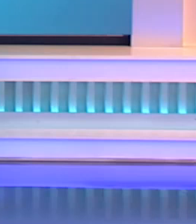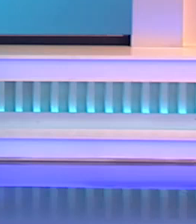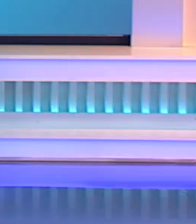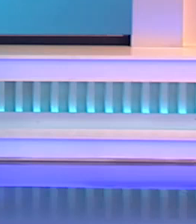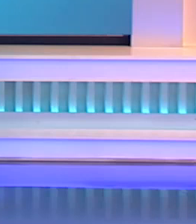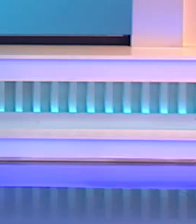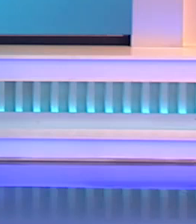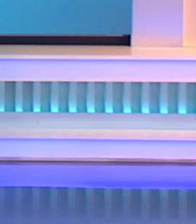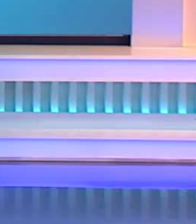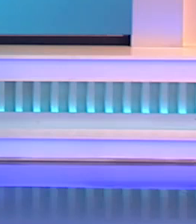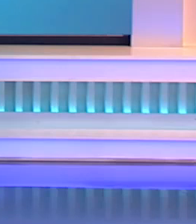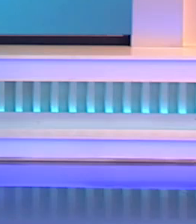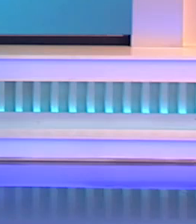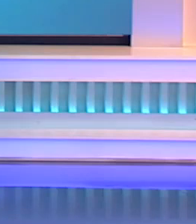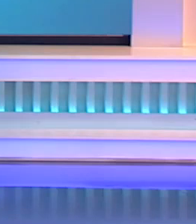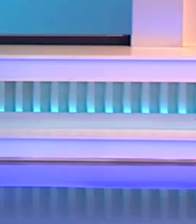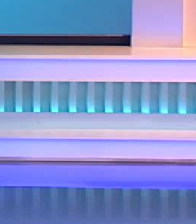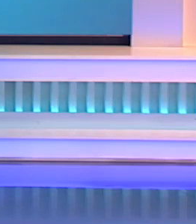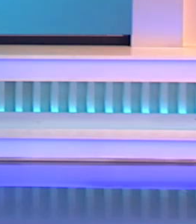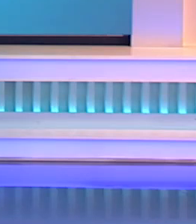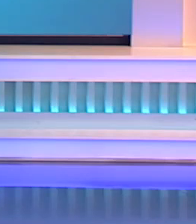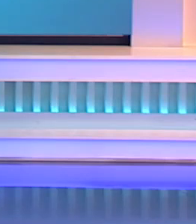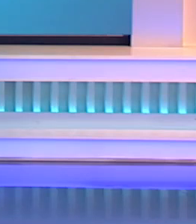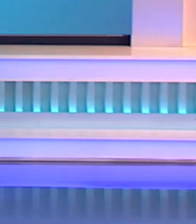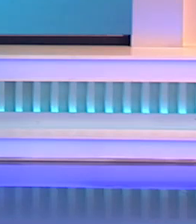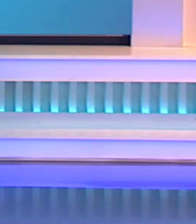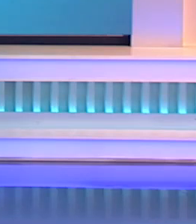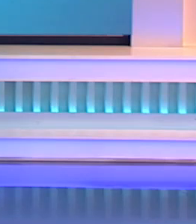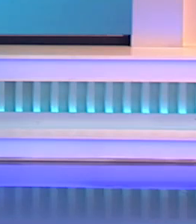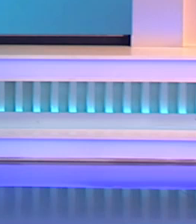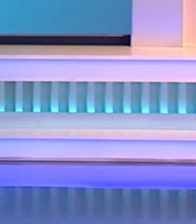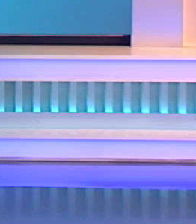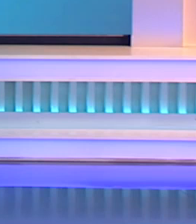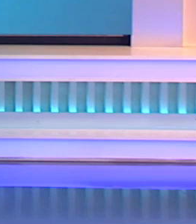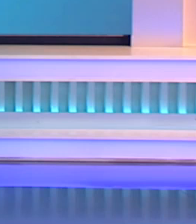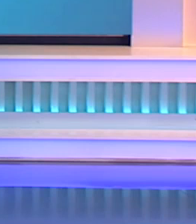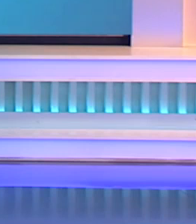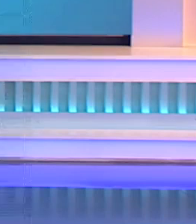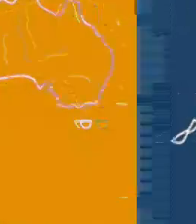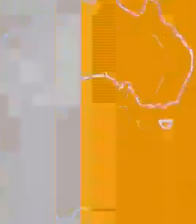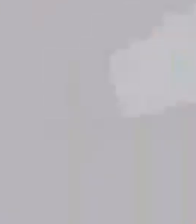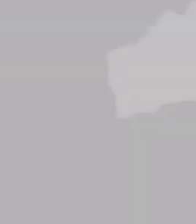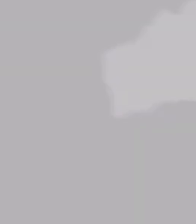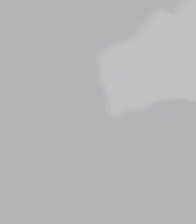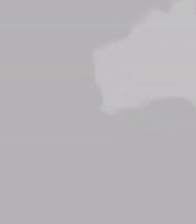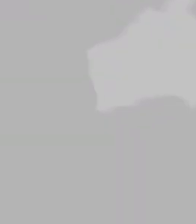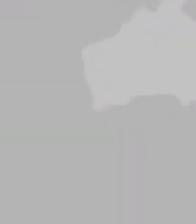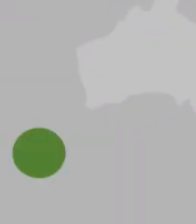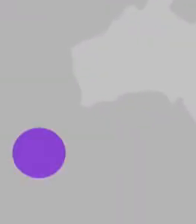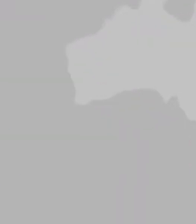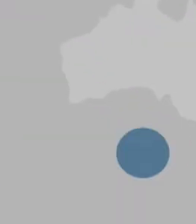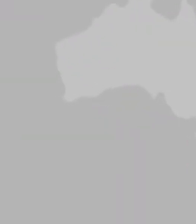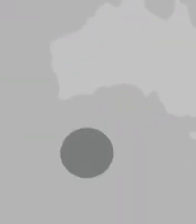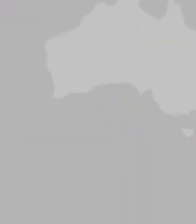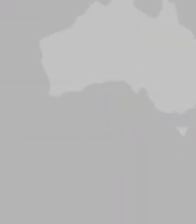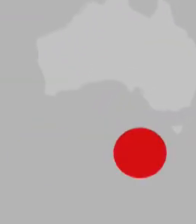dos de la tarde y un minuto en la República Argentina y estamos en vivo Así es nos vamos ahora en vivo el gobernador de la provincia de Buenos Aires Axel kisi